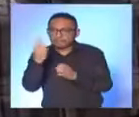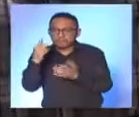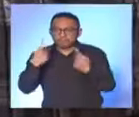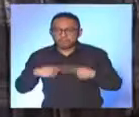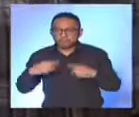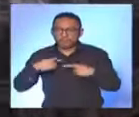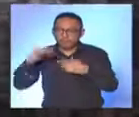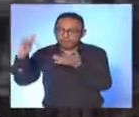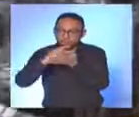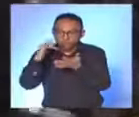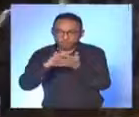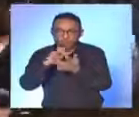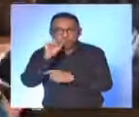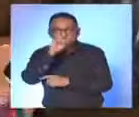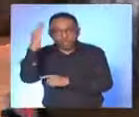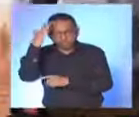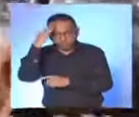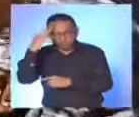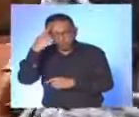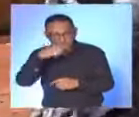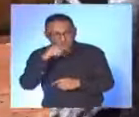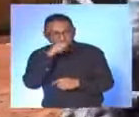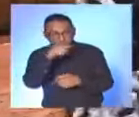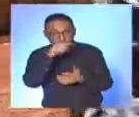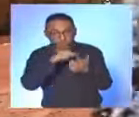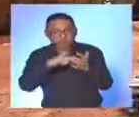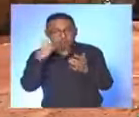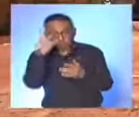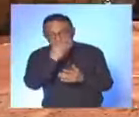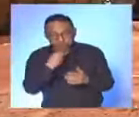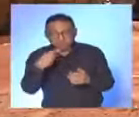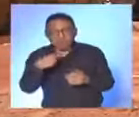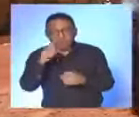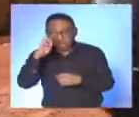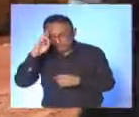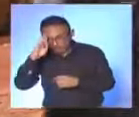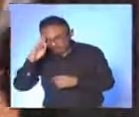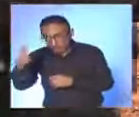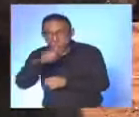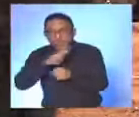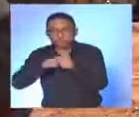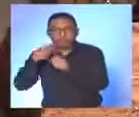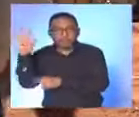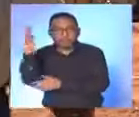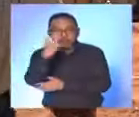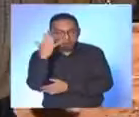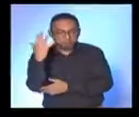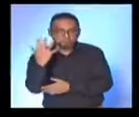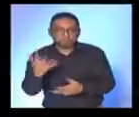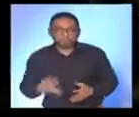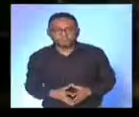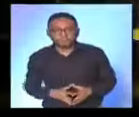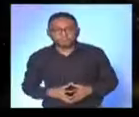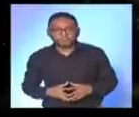ciudadanía y las autoridades para que el embellecimiento del lugar se realice con respeto a la naturaleza.